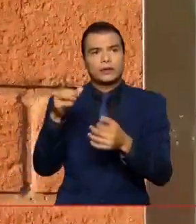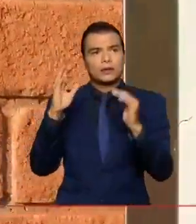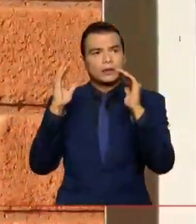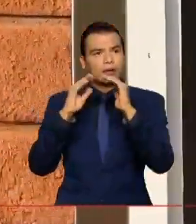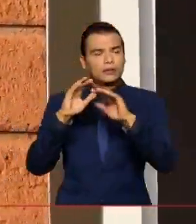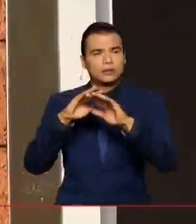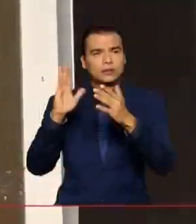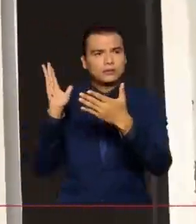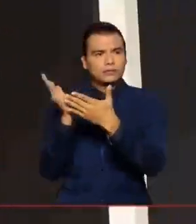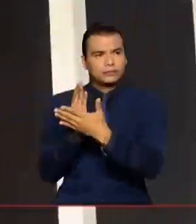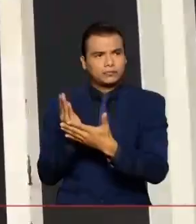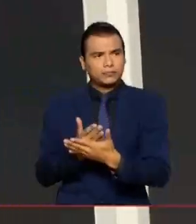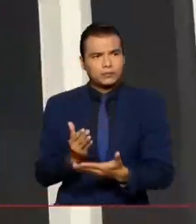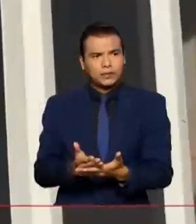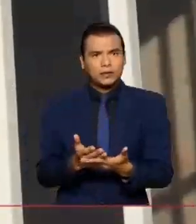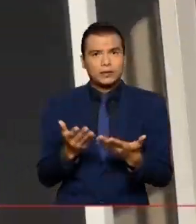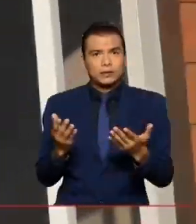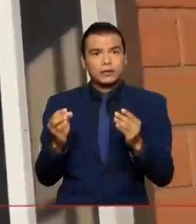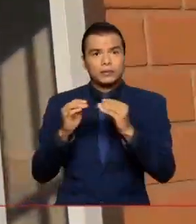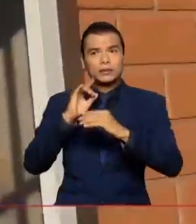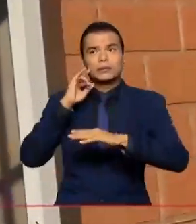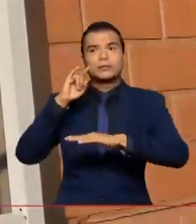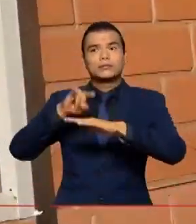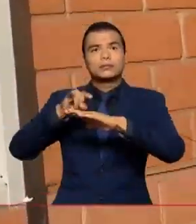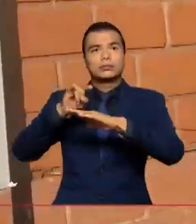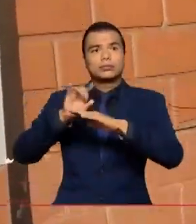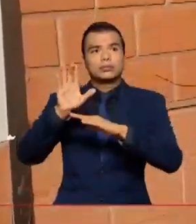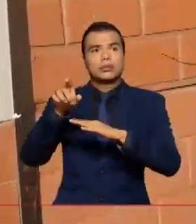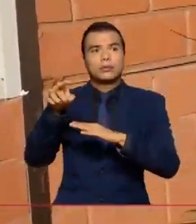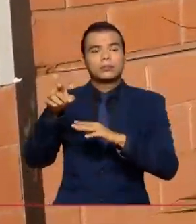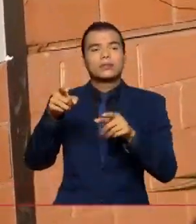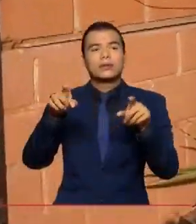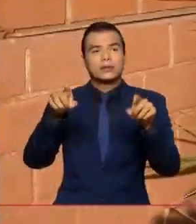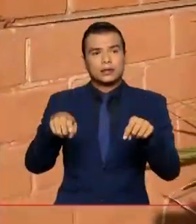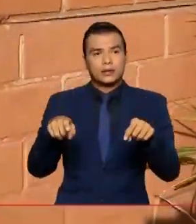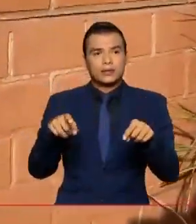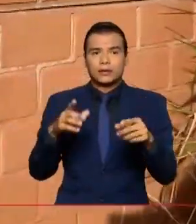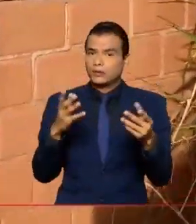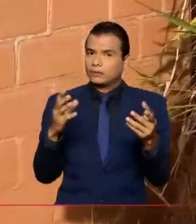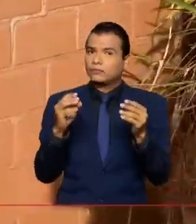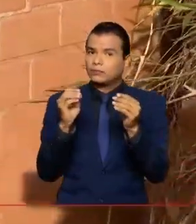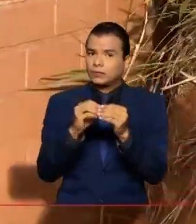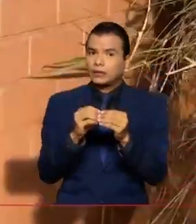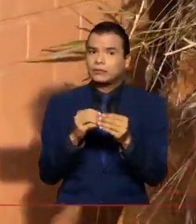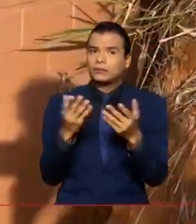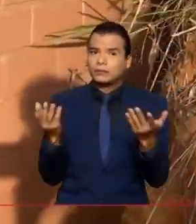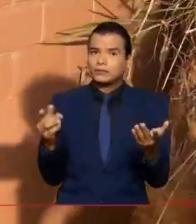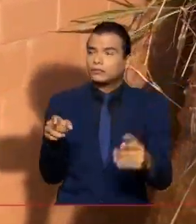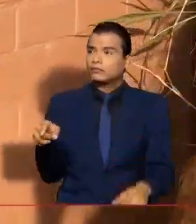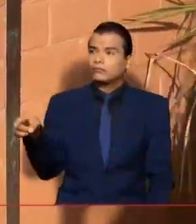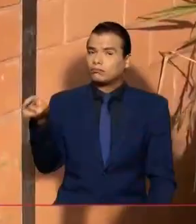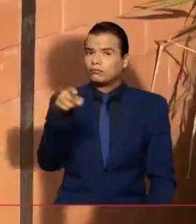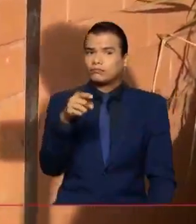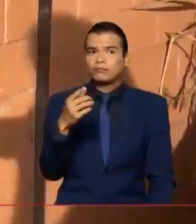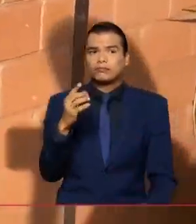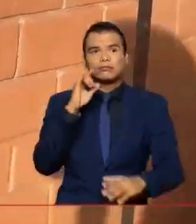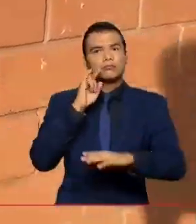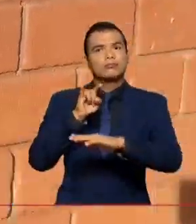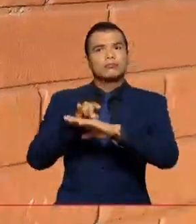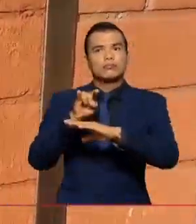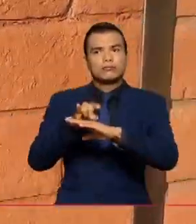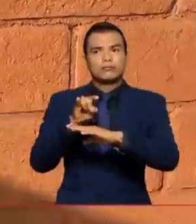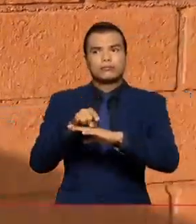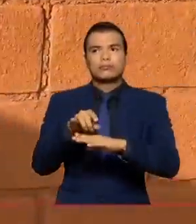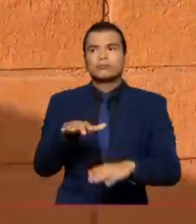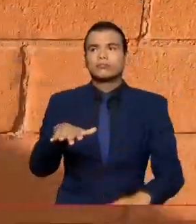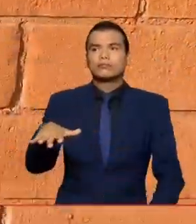que coloquen vigilancia y bueno, que estén permanentemente pues, vigilando y